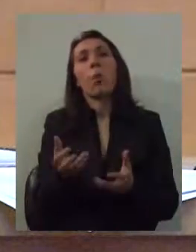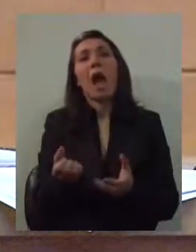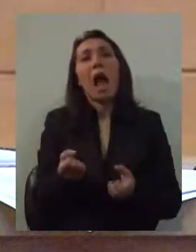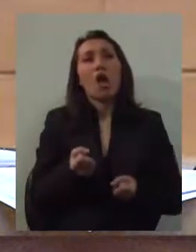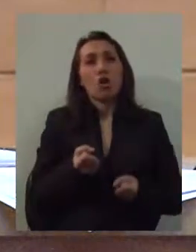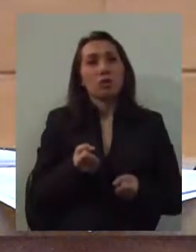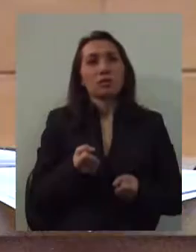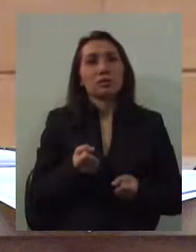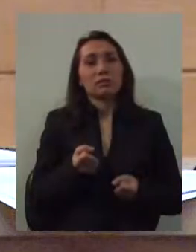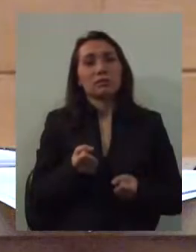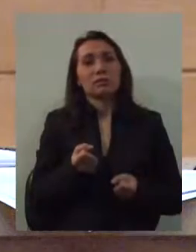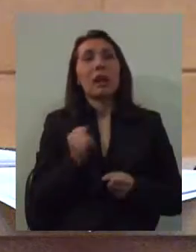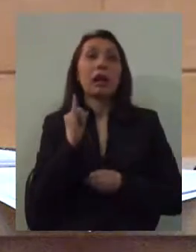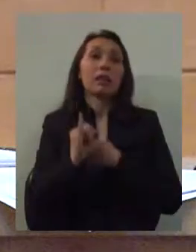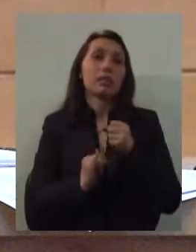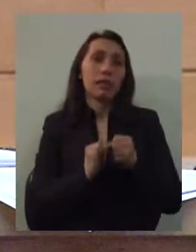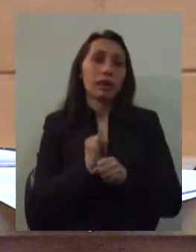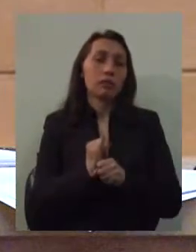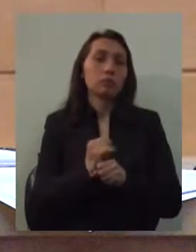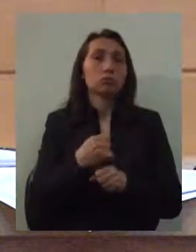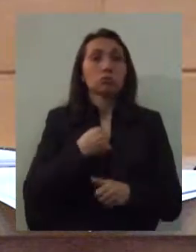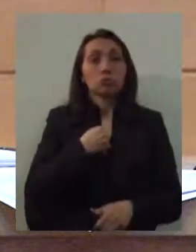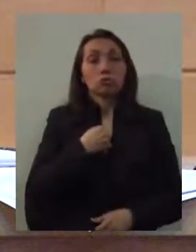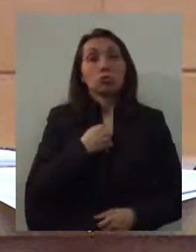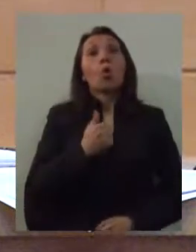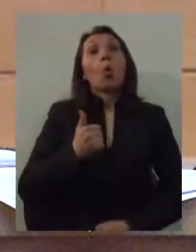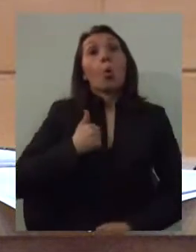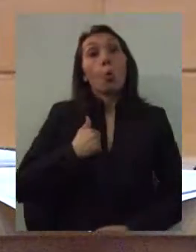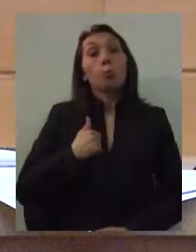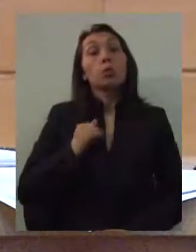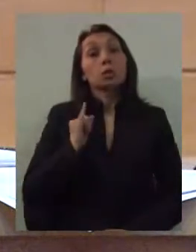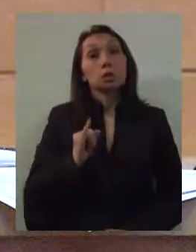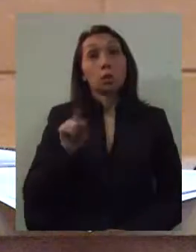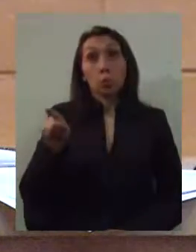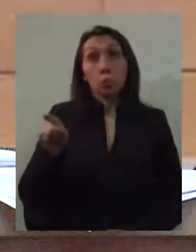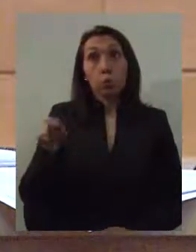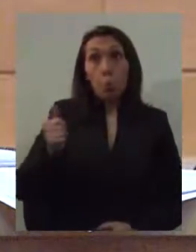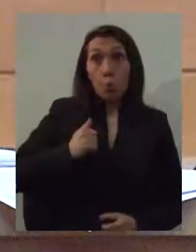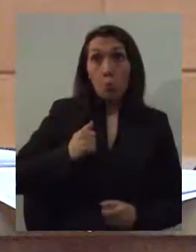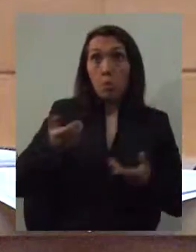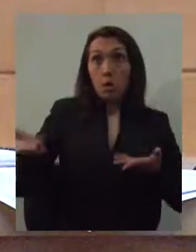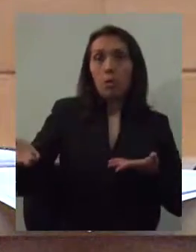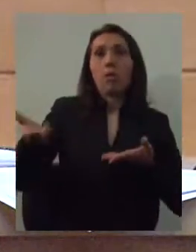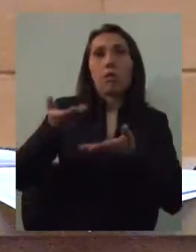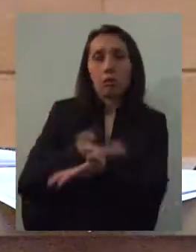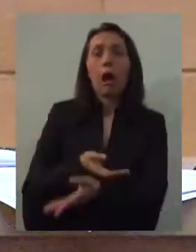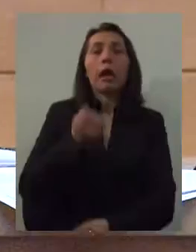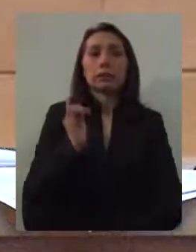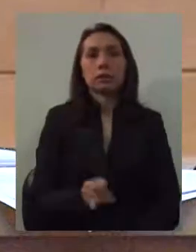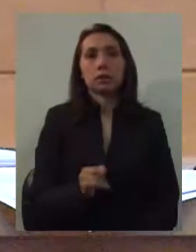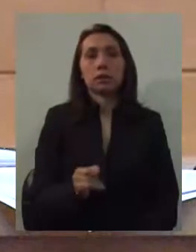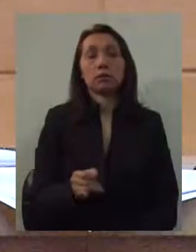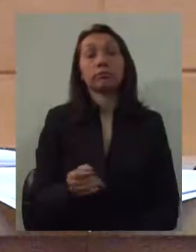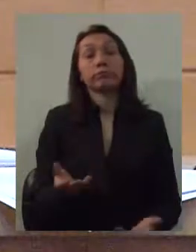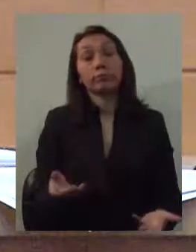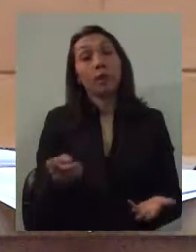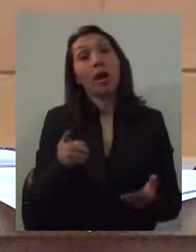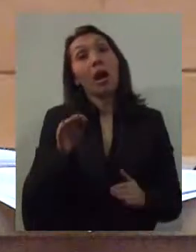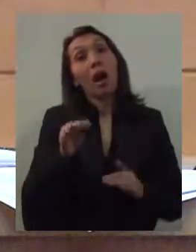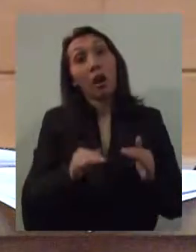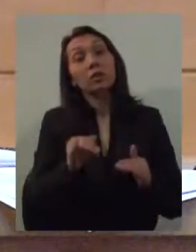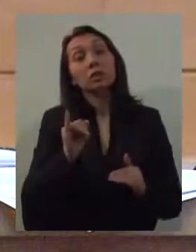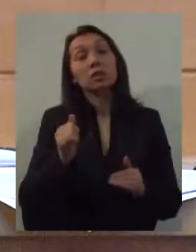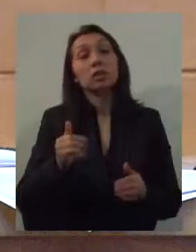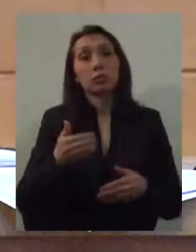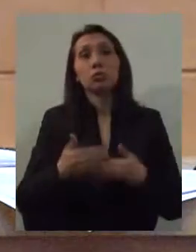egoísmo internacional. Es decir, yo lo cumplo si tú me cumples. Pero es así, funciona así,